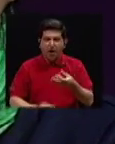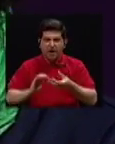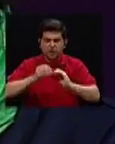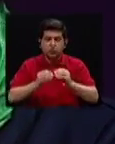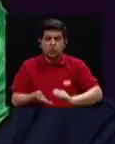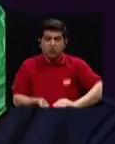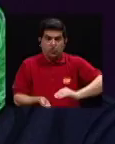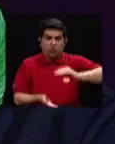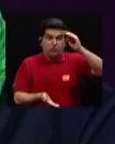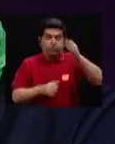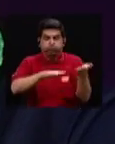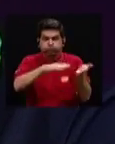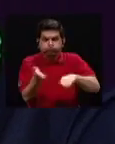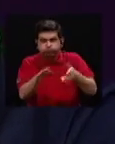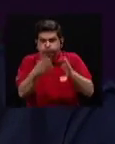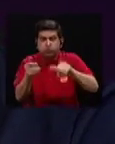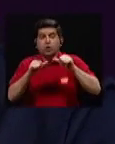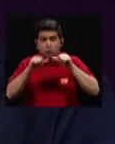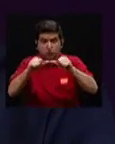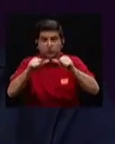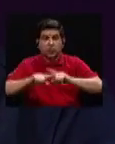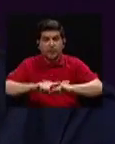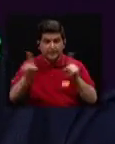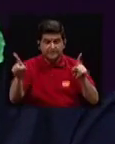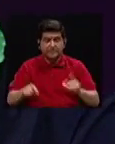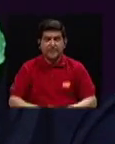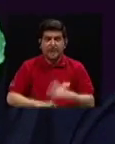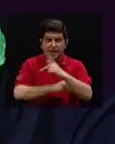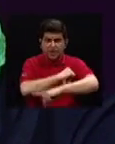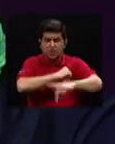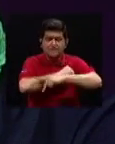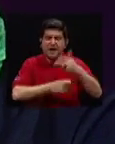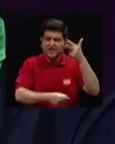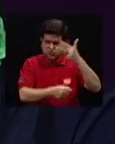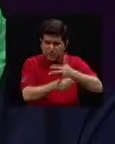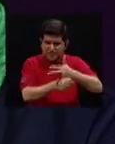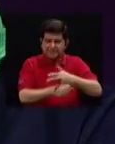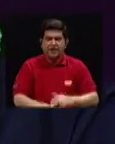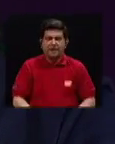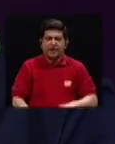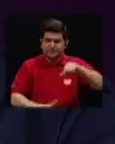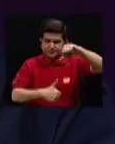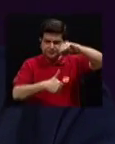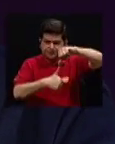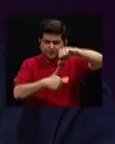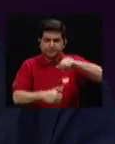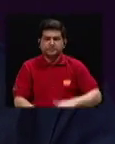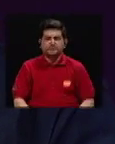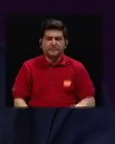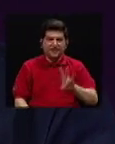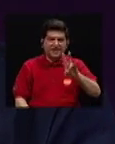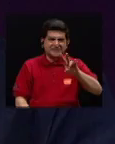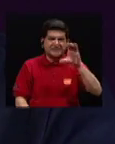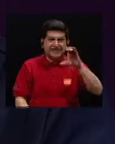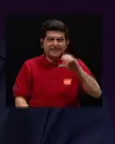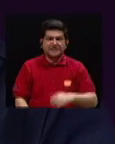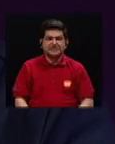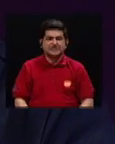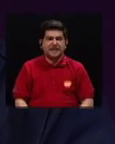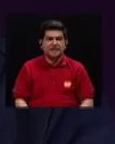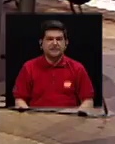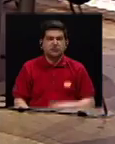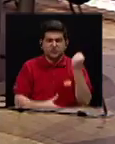de de muertes y sigue habiendo pero por ejemplo en un país como Guatemala en Centroamérica hay más de 700 digamos este